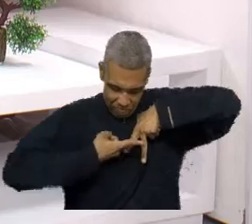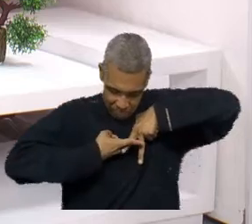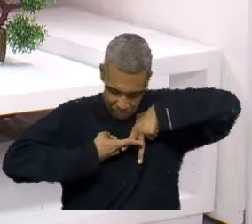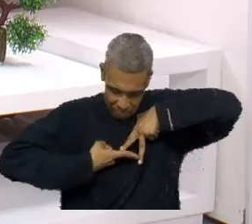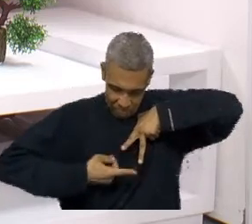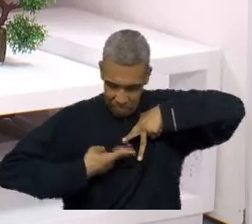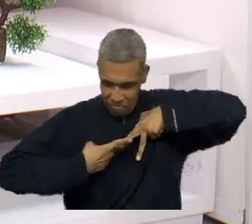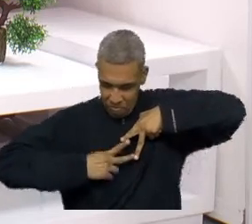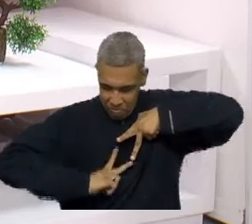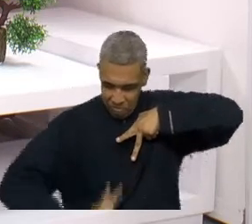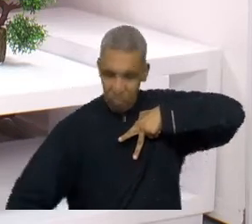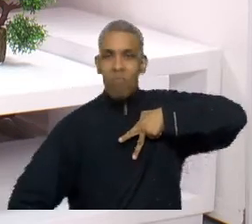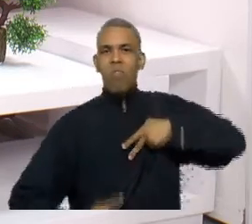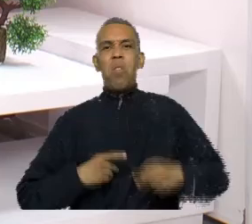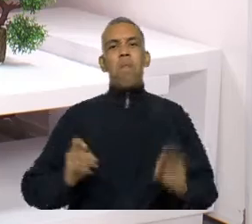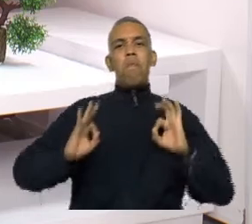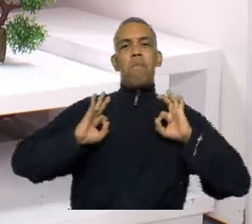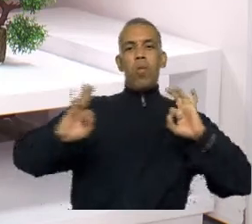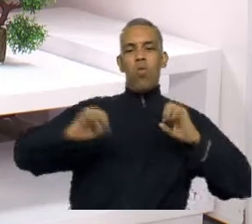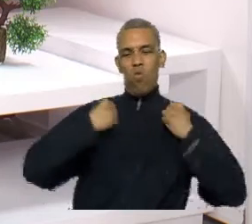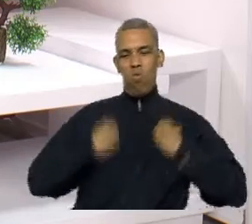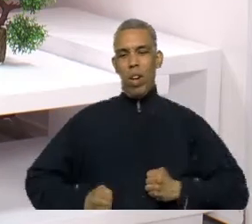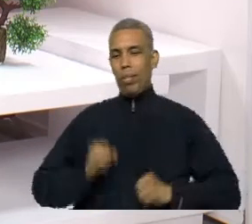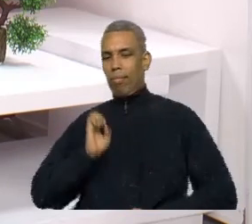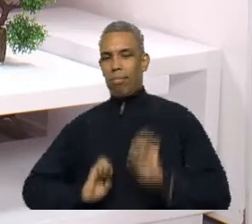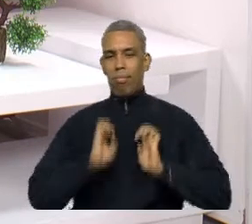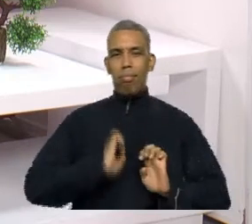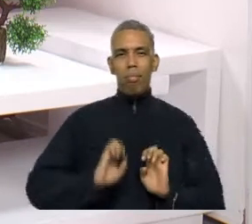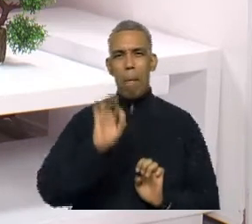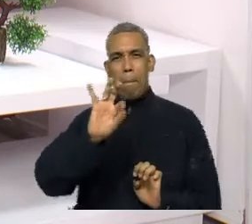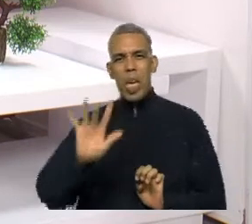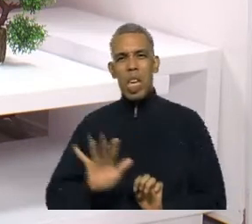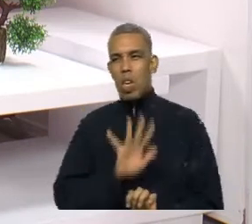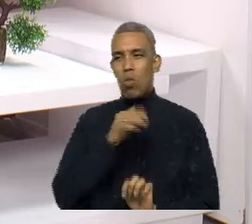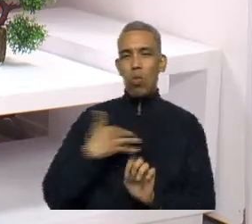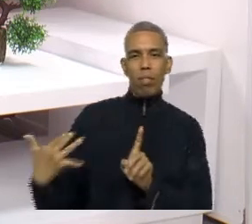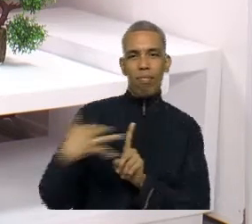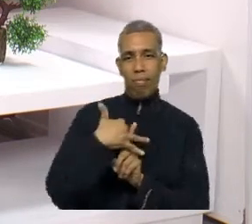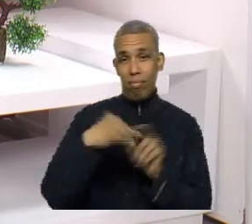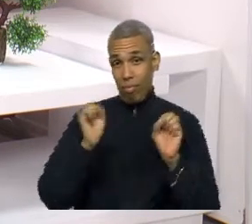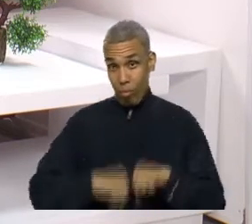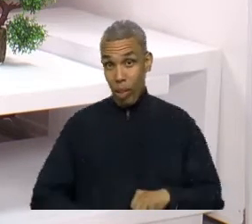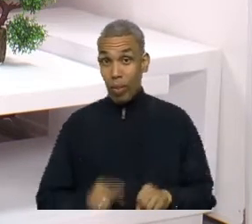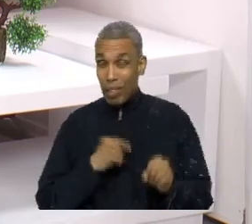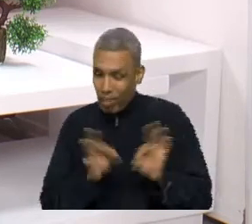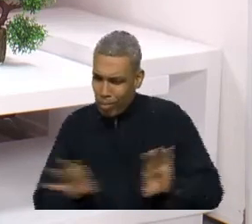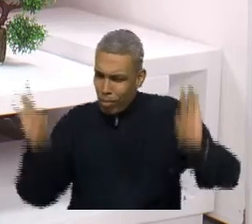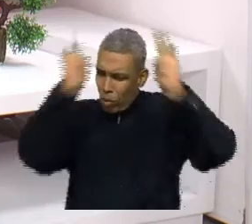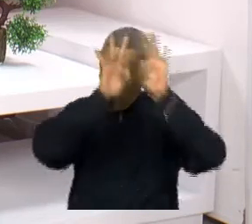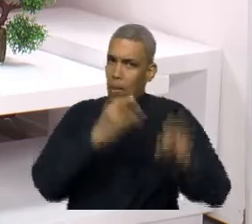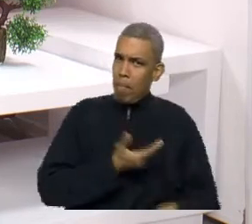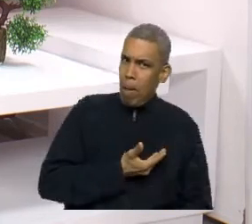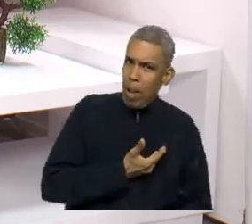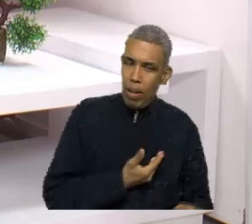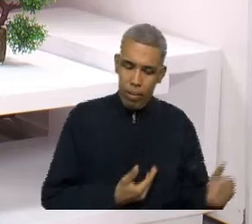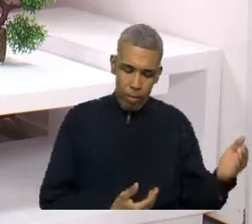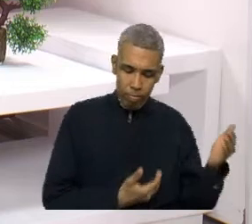las mamás que tienen antecedentes de rinitis, de dermatitis atópica, de asma en la